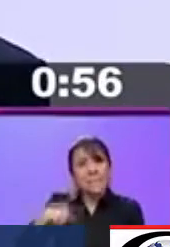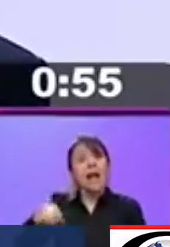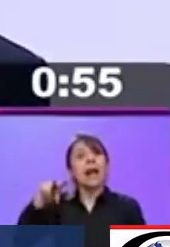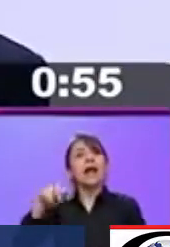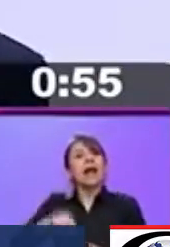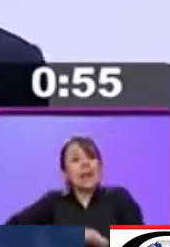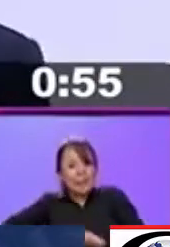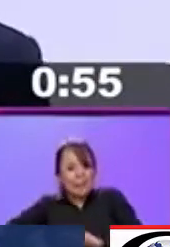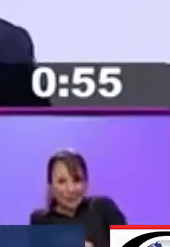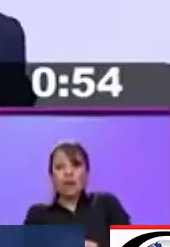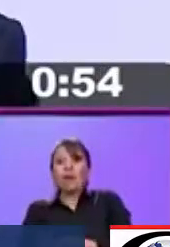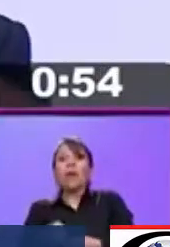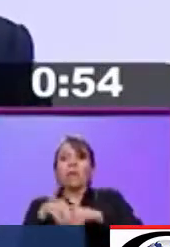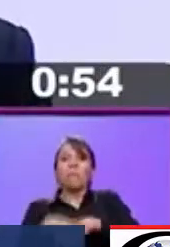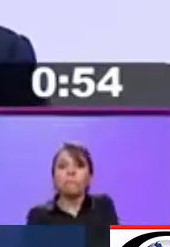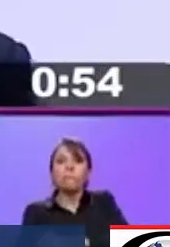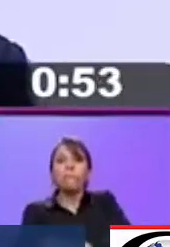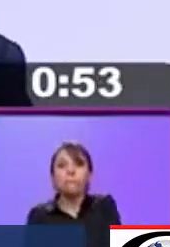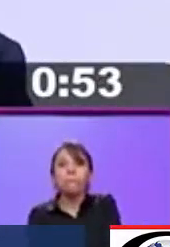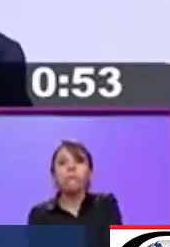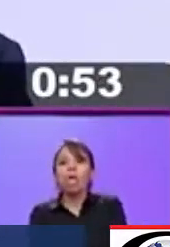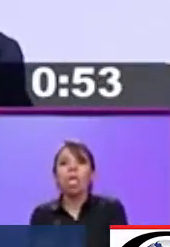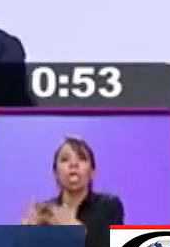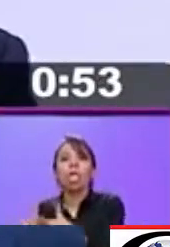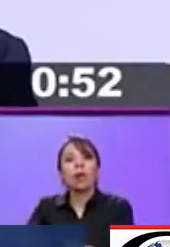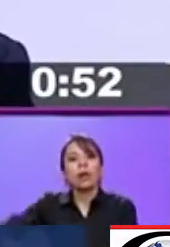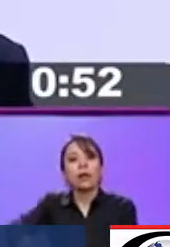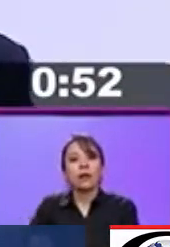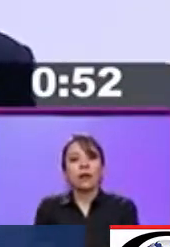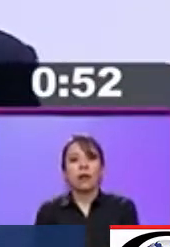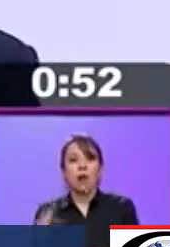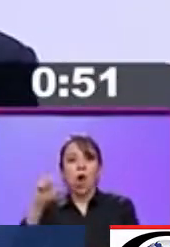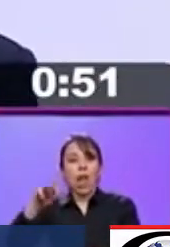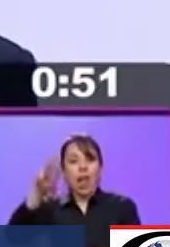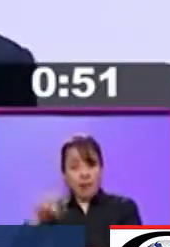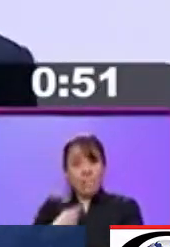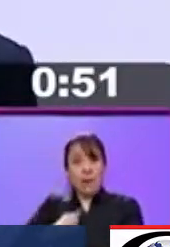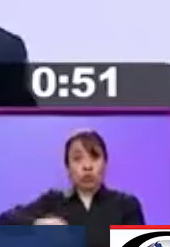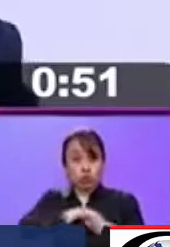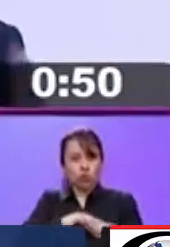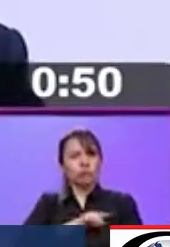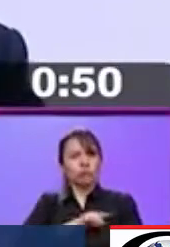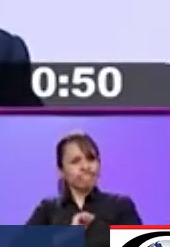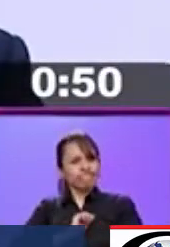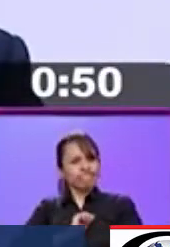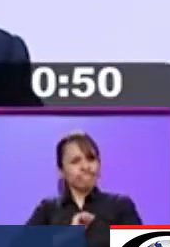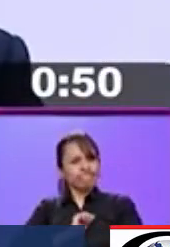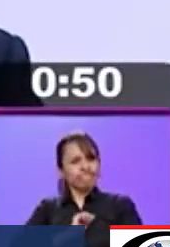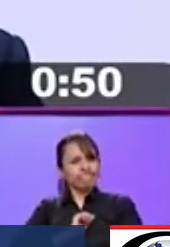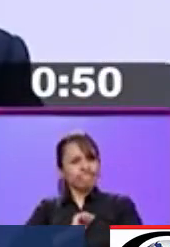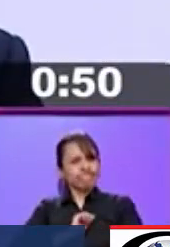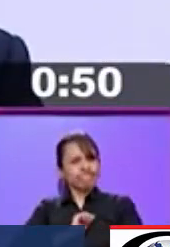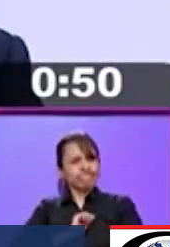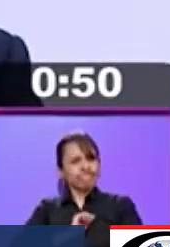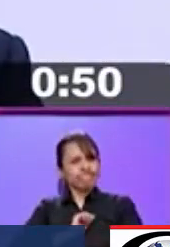auditado, ya fui revisado, cosa que no pueden hacer los demás candidatos porque ellos sí, pues ya fueron alcaldes